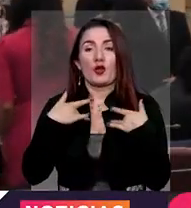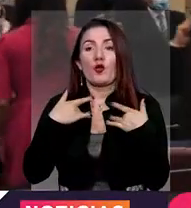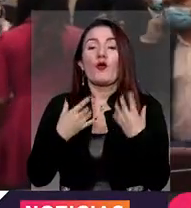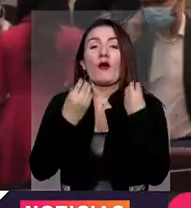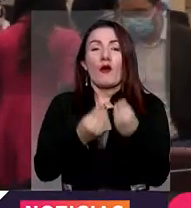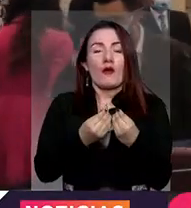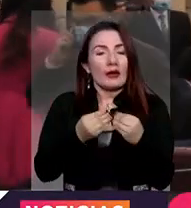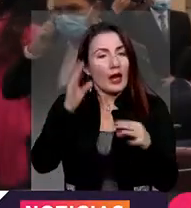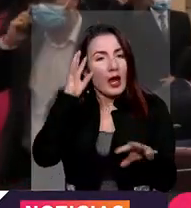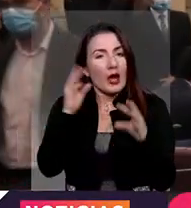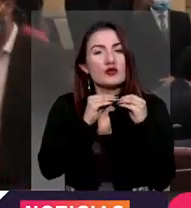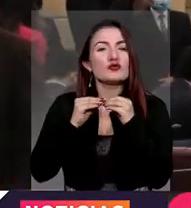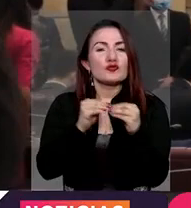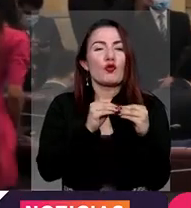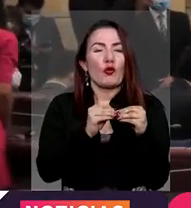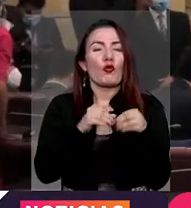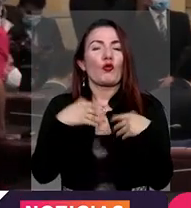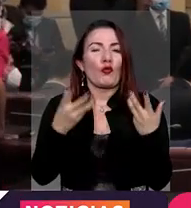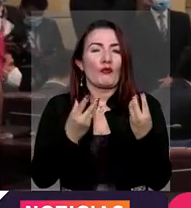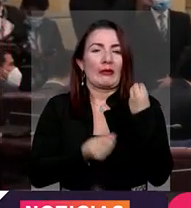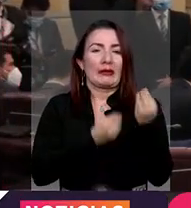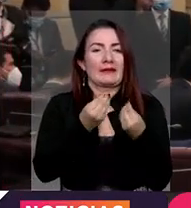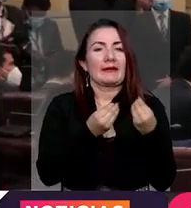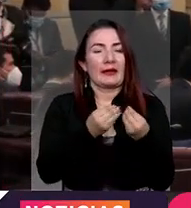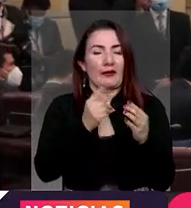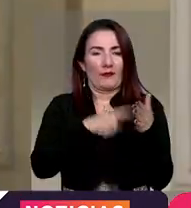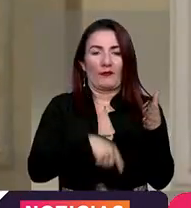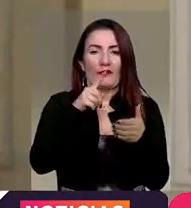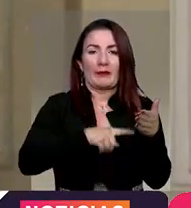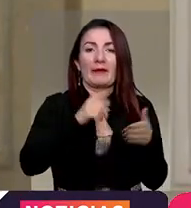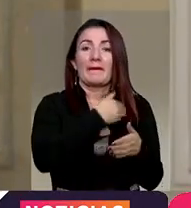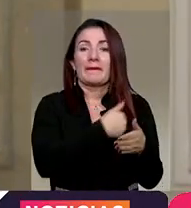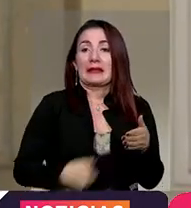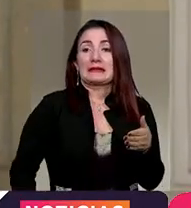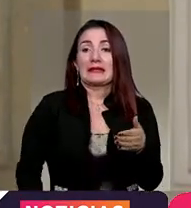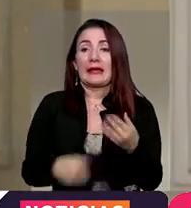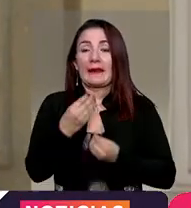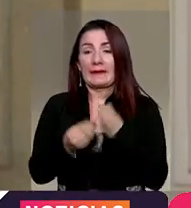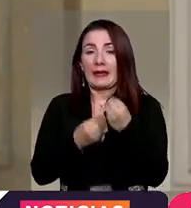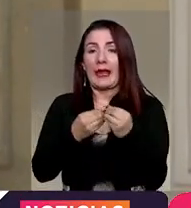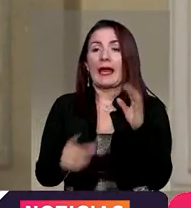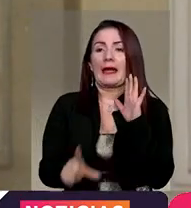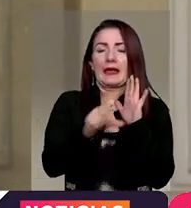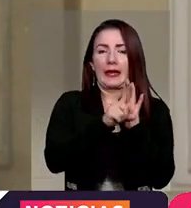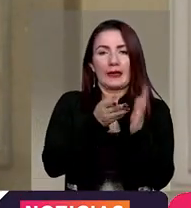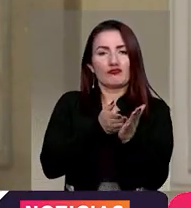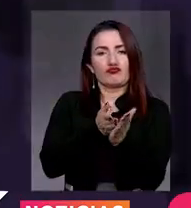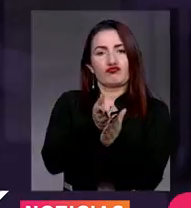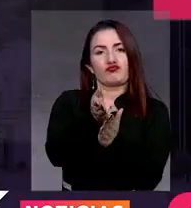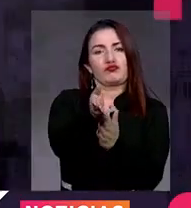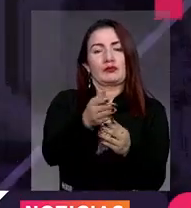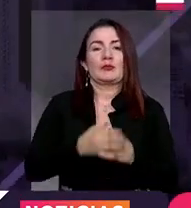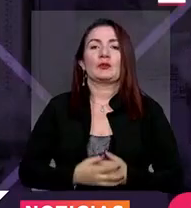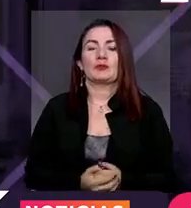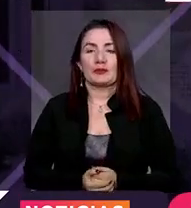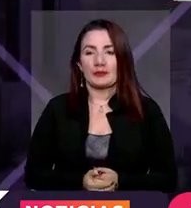falta la conciliación de la iniciativa y la firma del presidente para que esta ley entre en vigencia